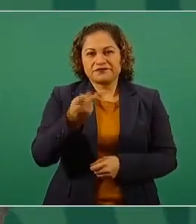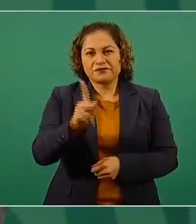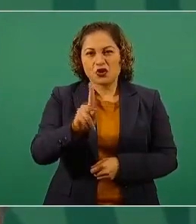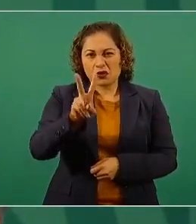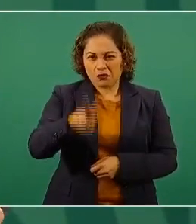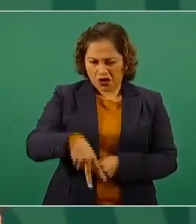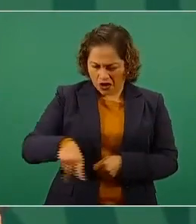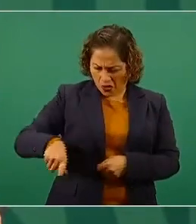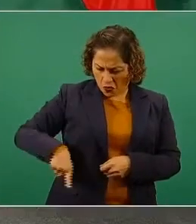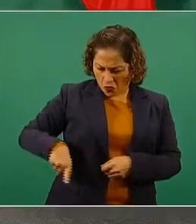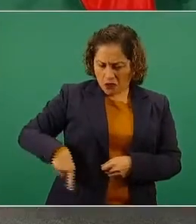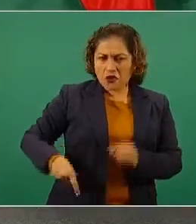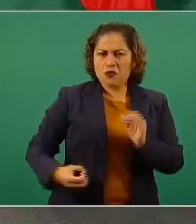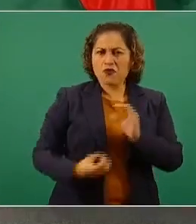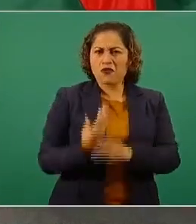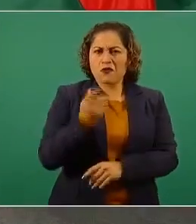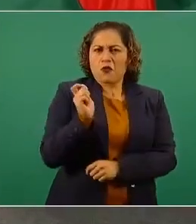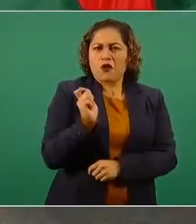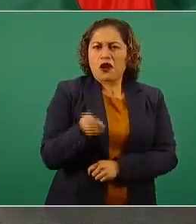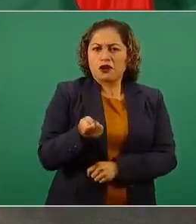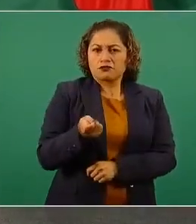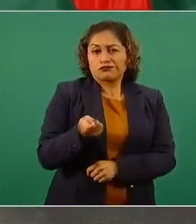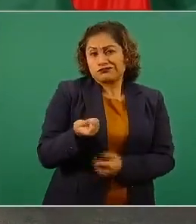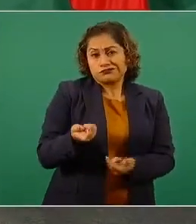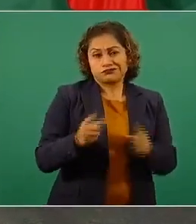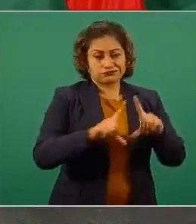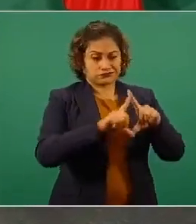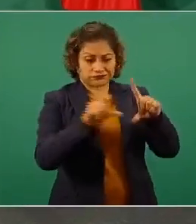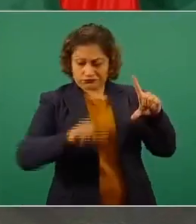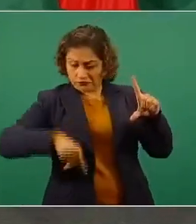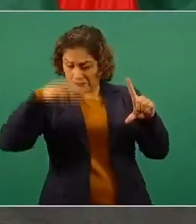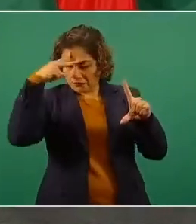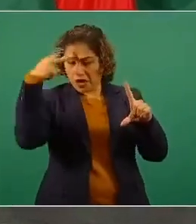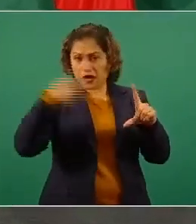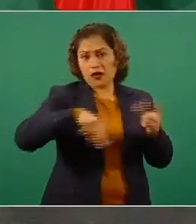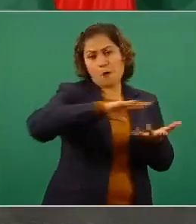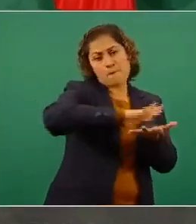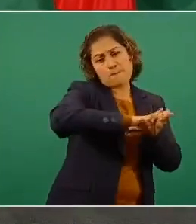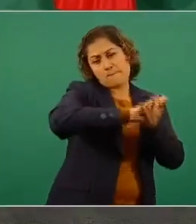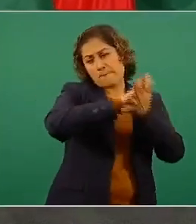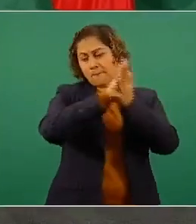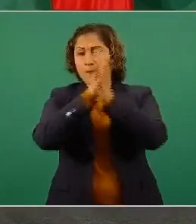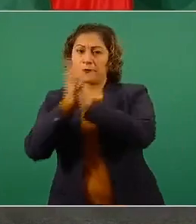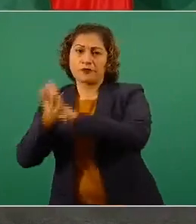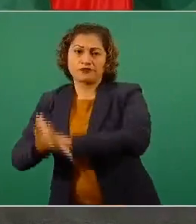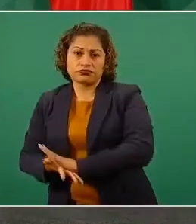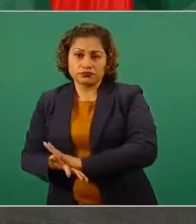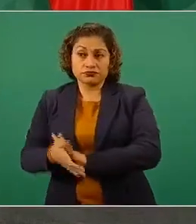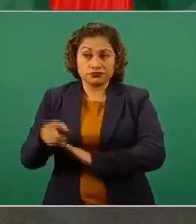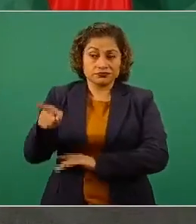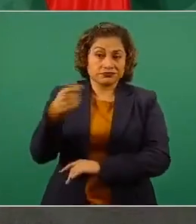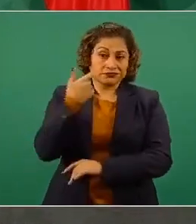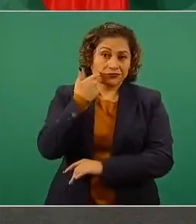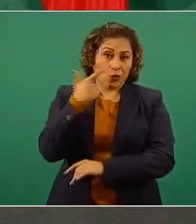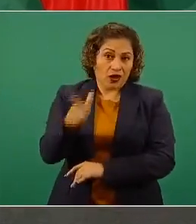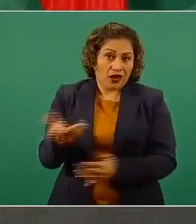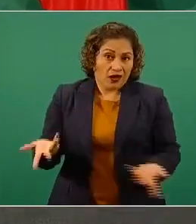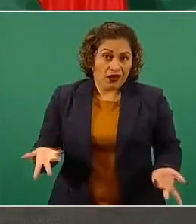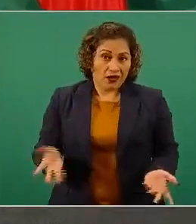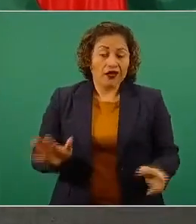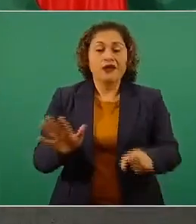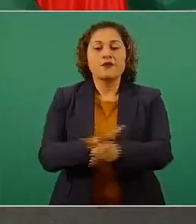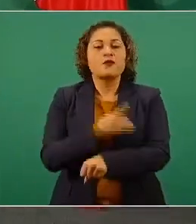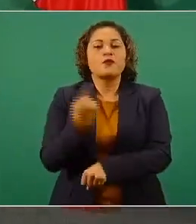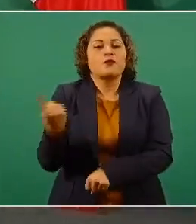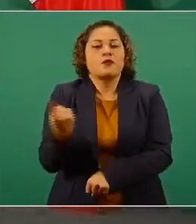que se está llevando a cabo, que es lo que no les parece, porque ellos quisieran que se